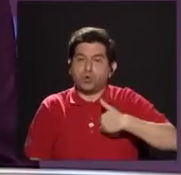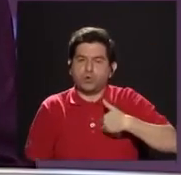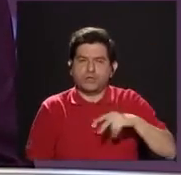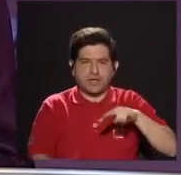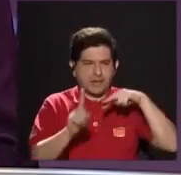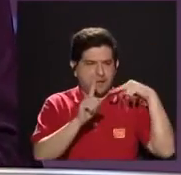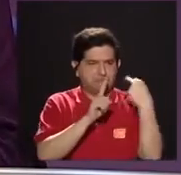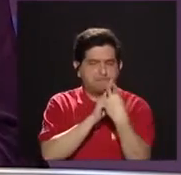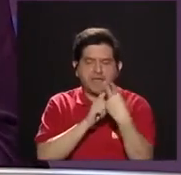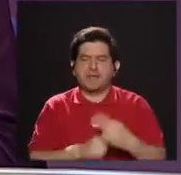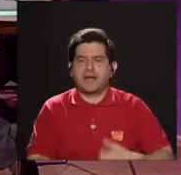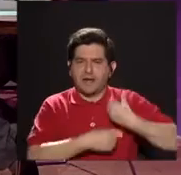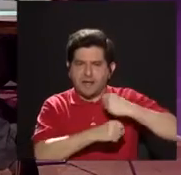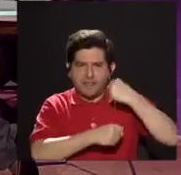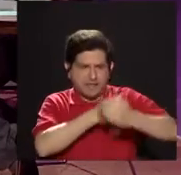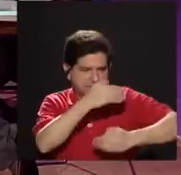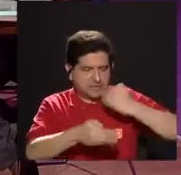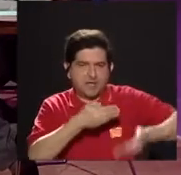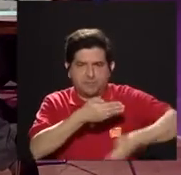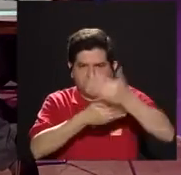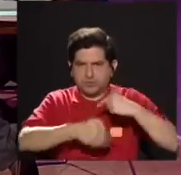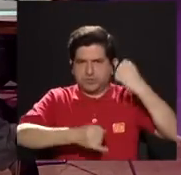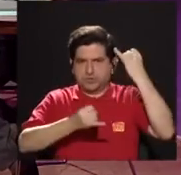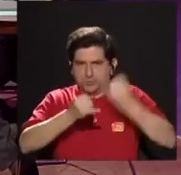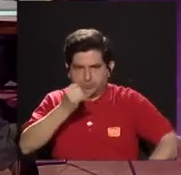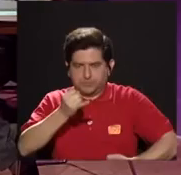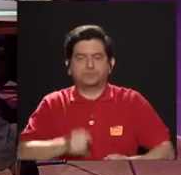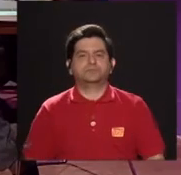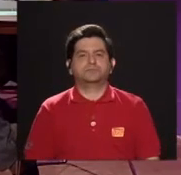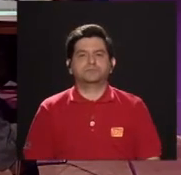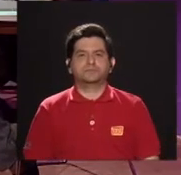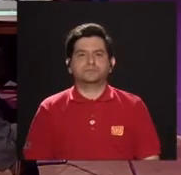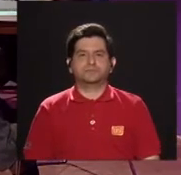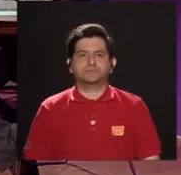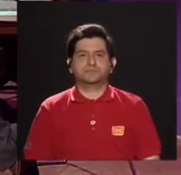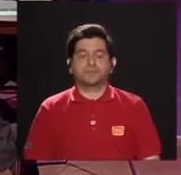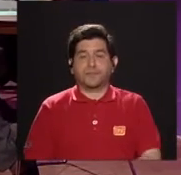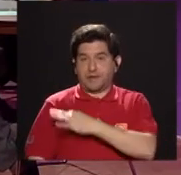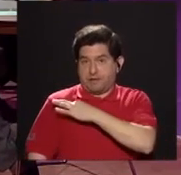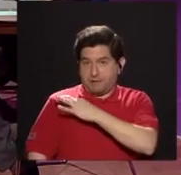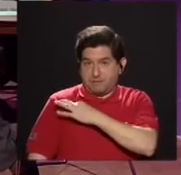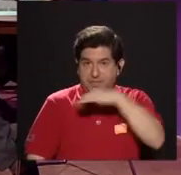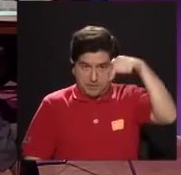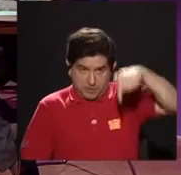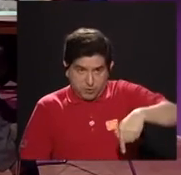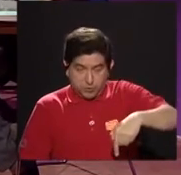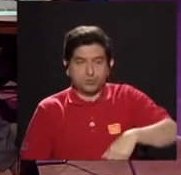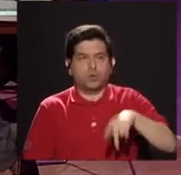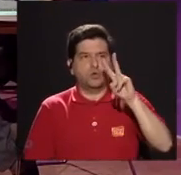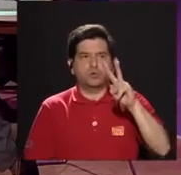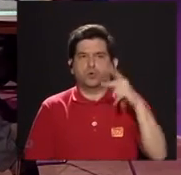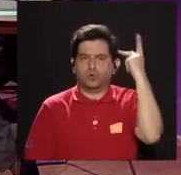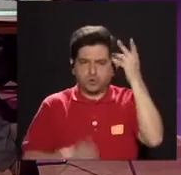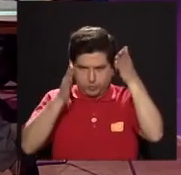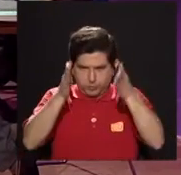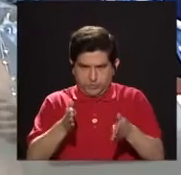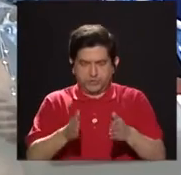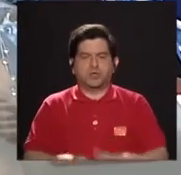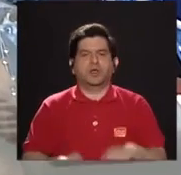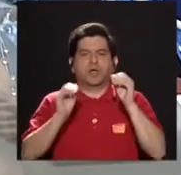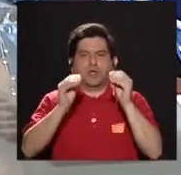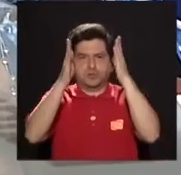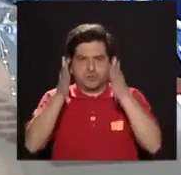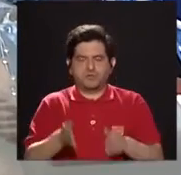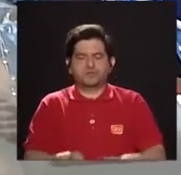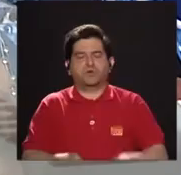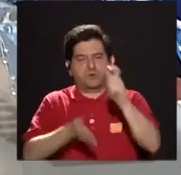miradas municipales a ese proceso que recién acabó. Para ello, nuestras invitadas son dos politólogas, profesoras de la